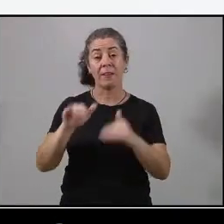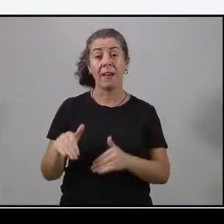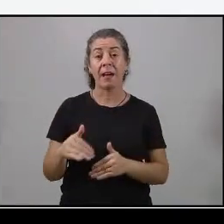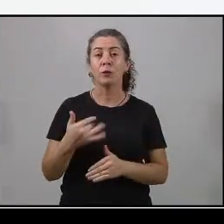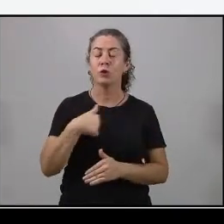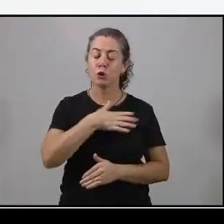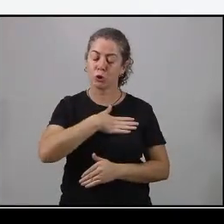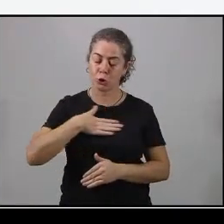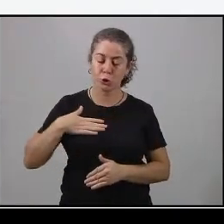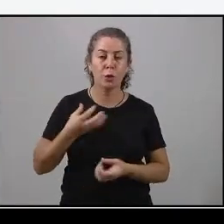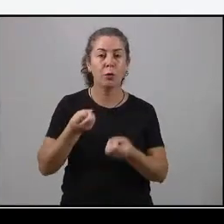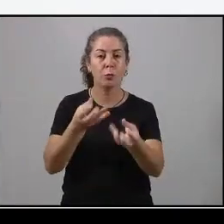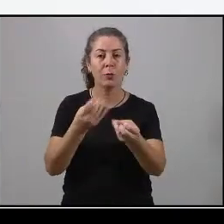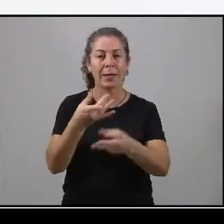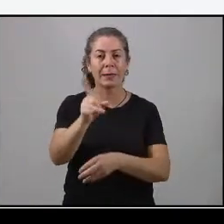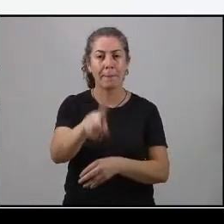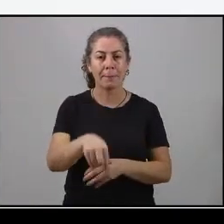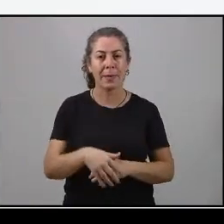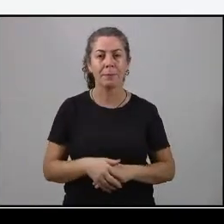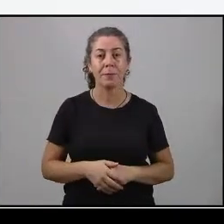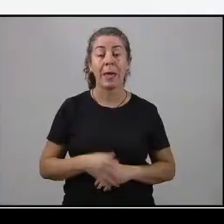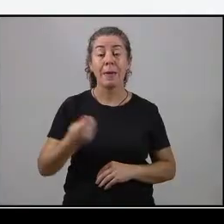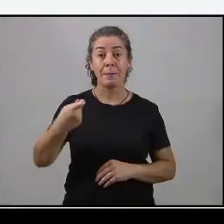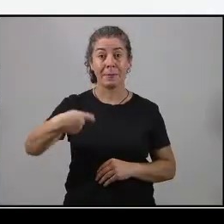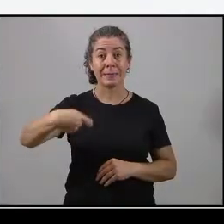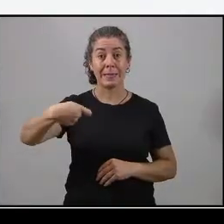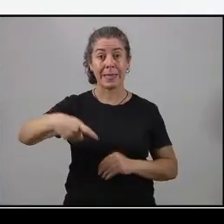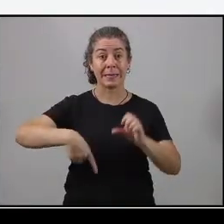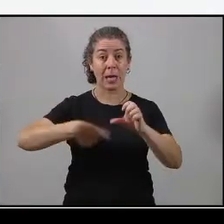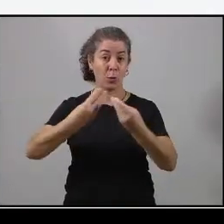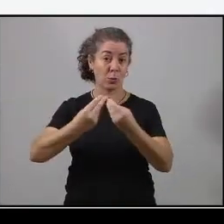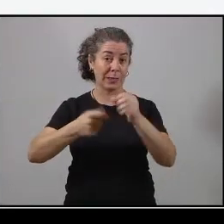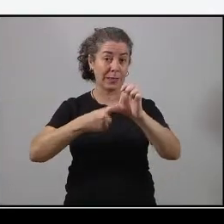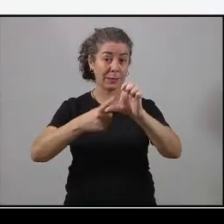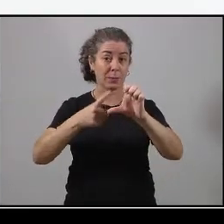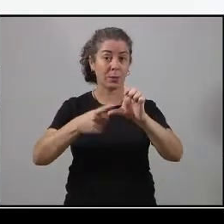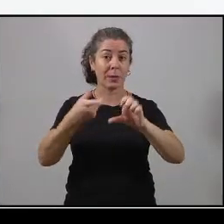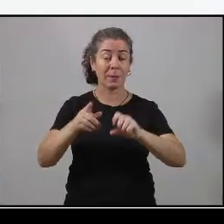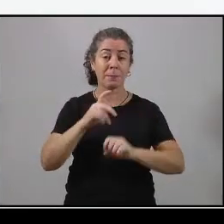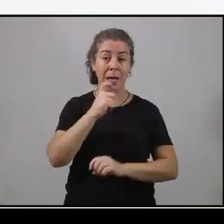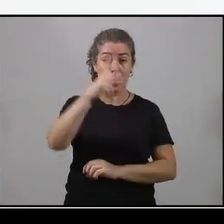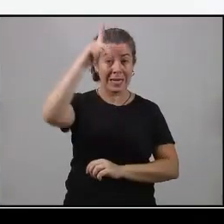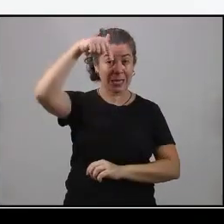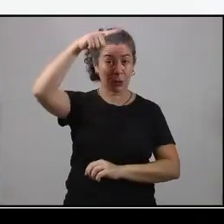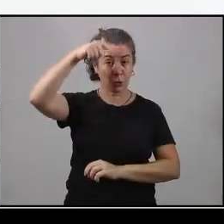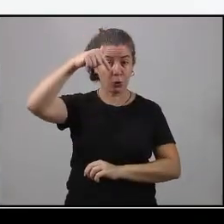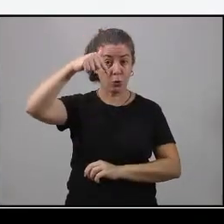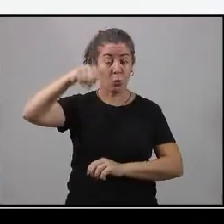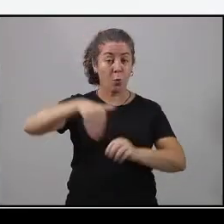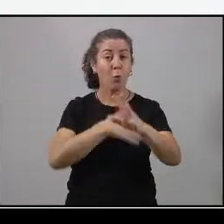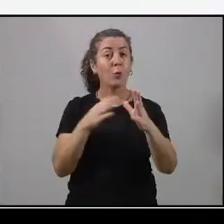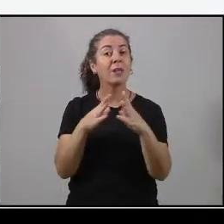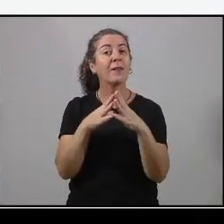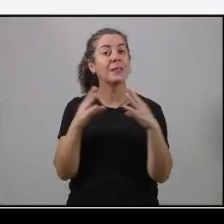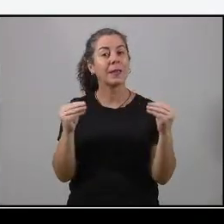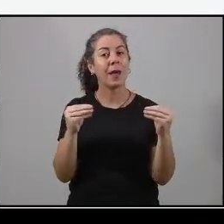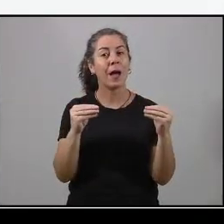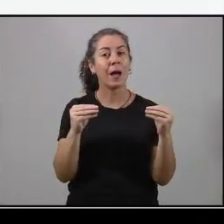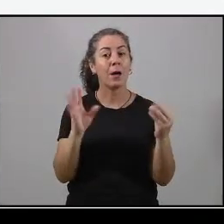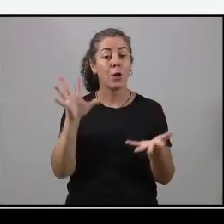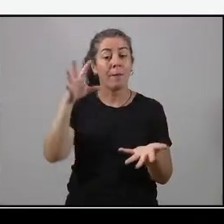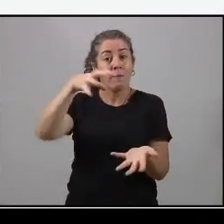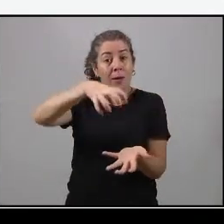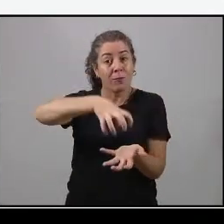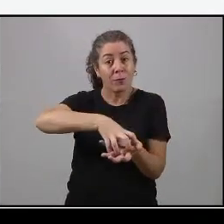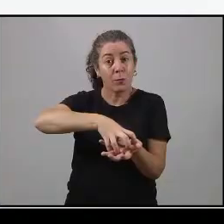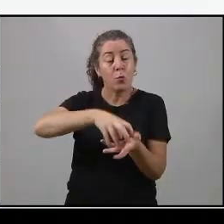quiero comunicarle que la presidenta ha propuesto al rector de la universidad que la nueva Facultad de